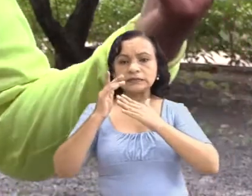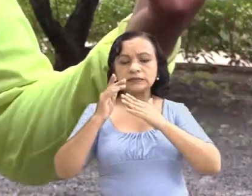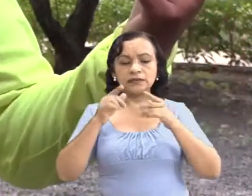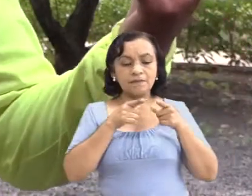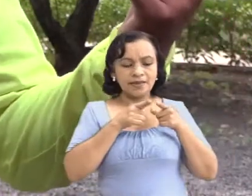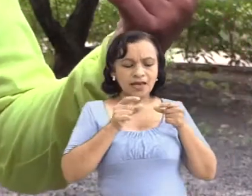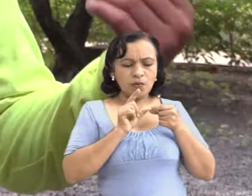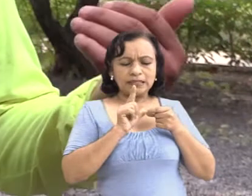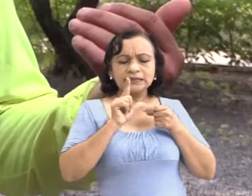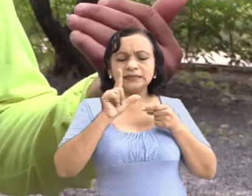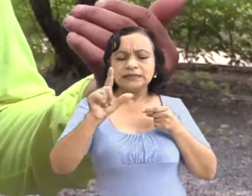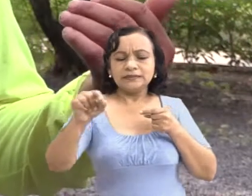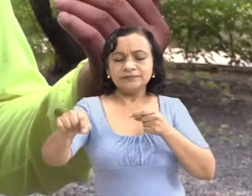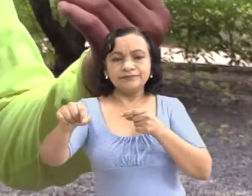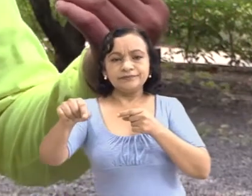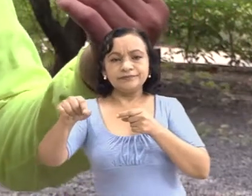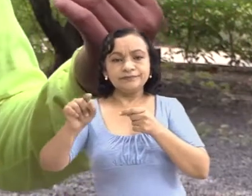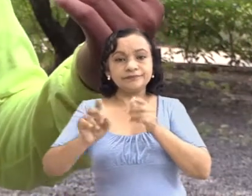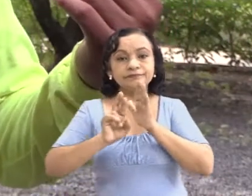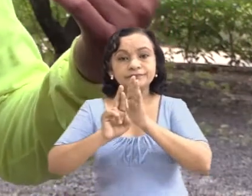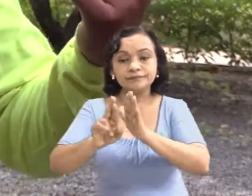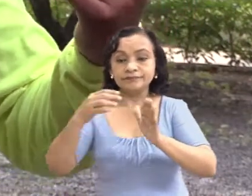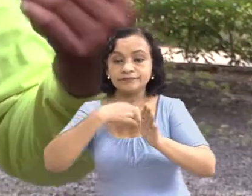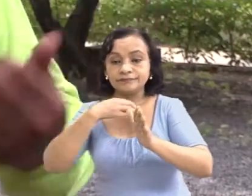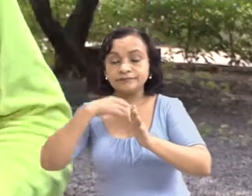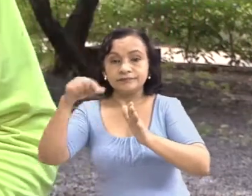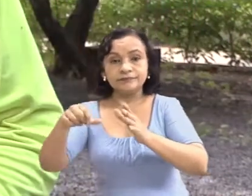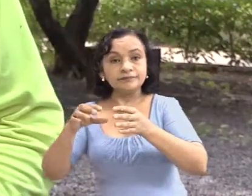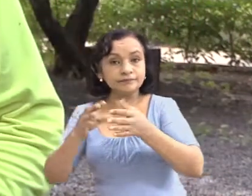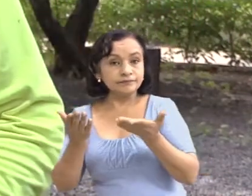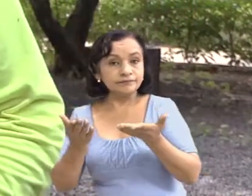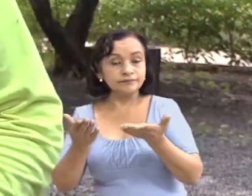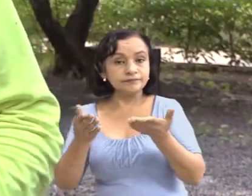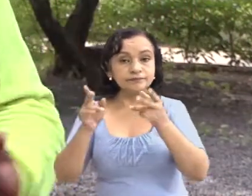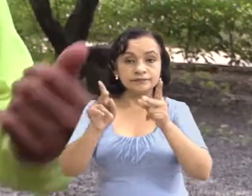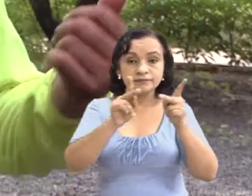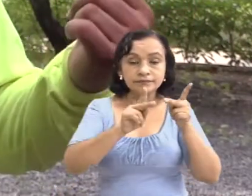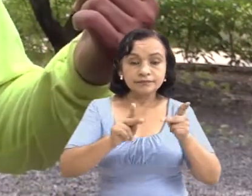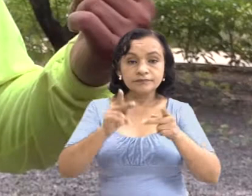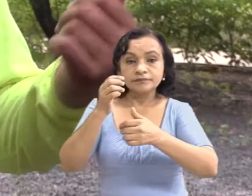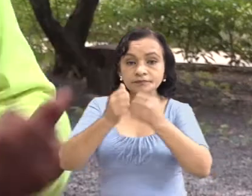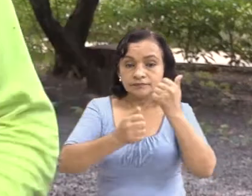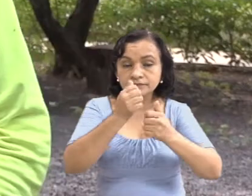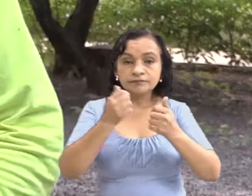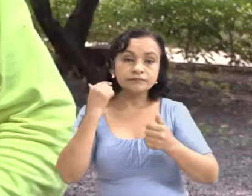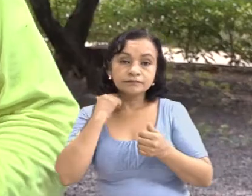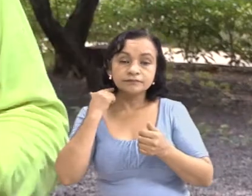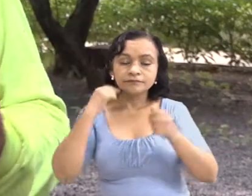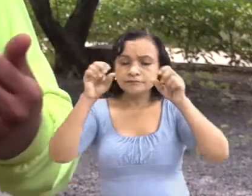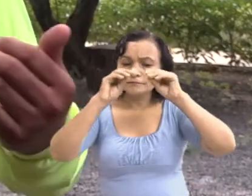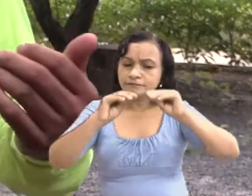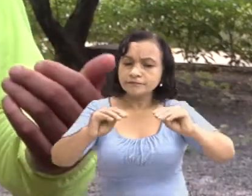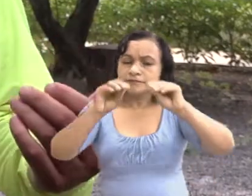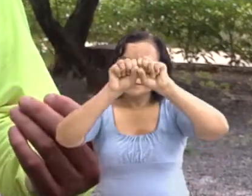poco alejada de la capital, la primera respuesta tendríamos que darla nosotros como comunidad. Aquí con los ejercicios multiamenazas, ¿verdad? Siempre